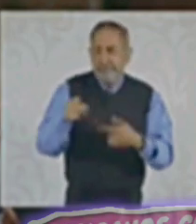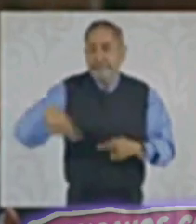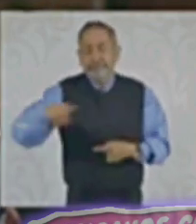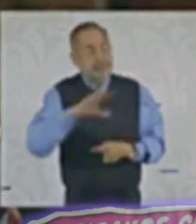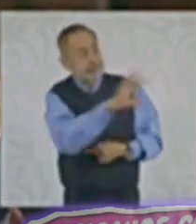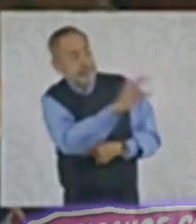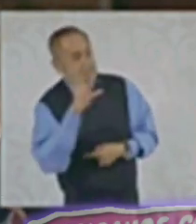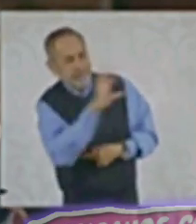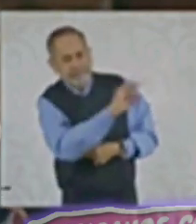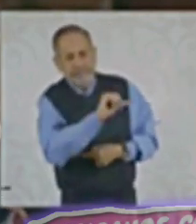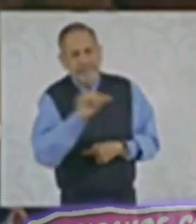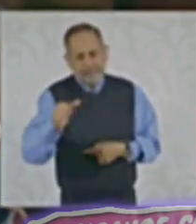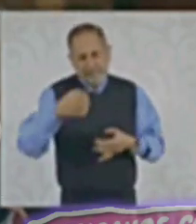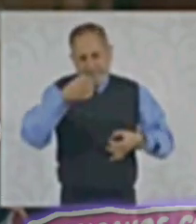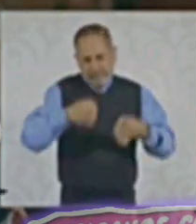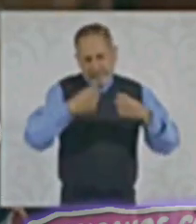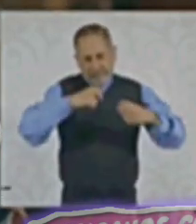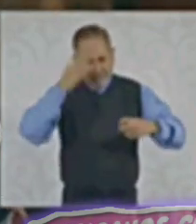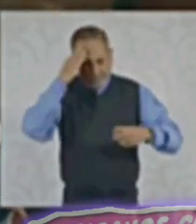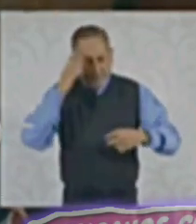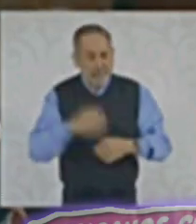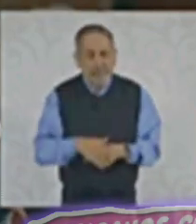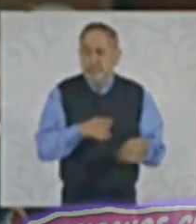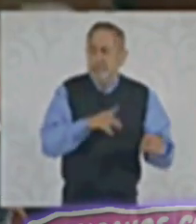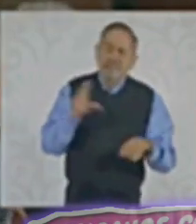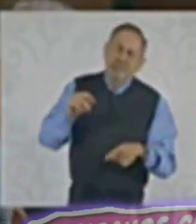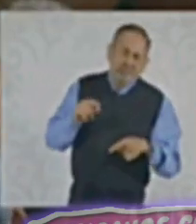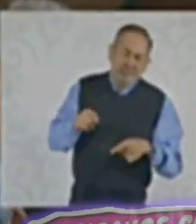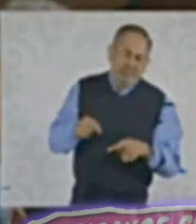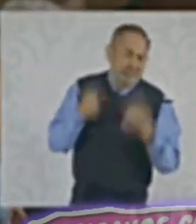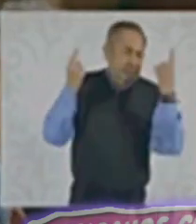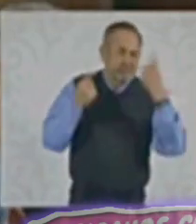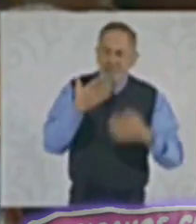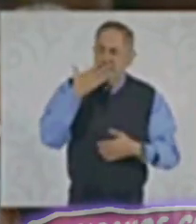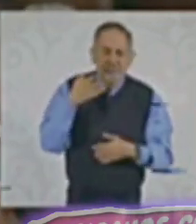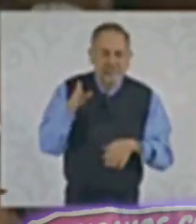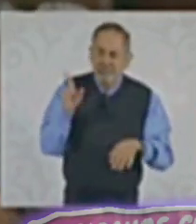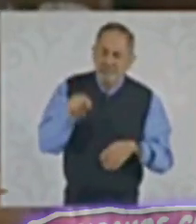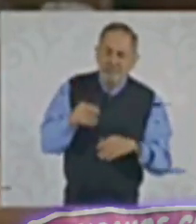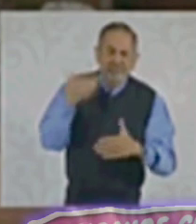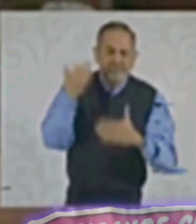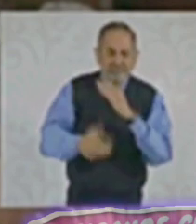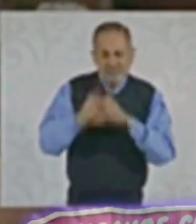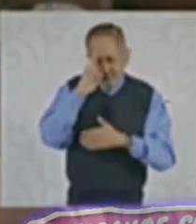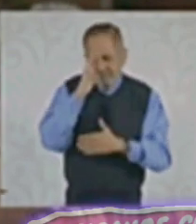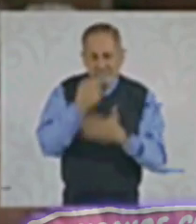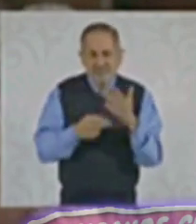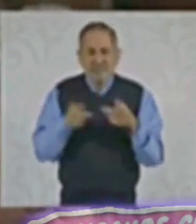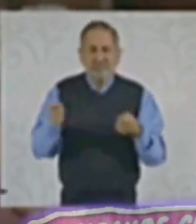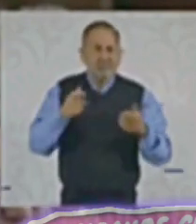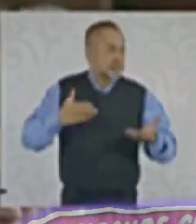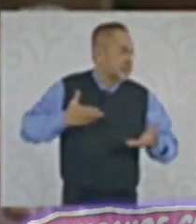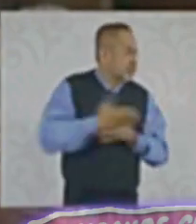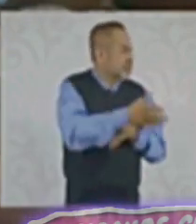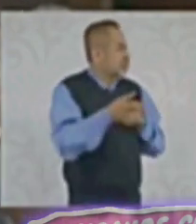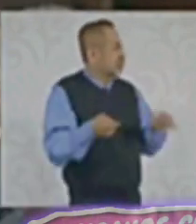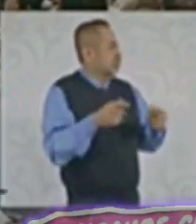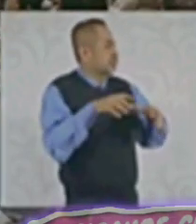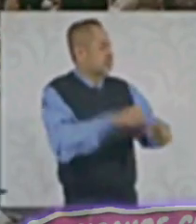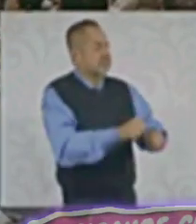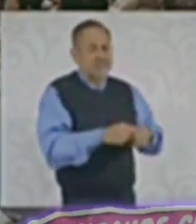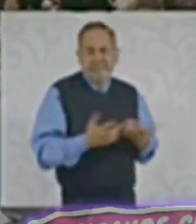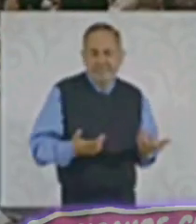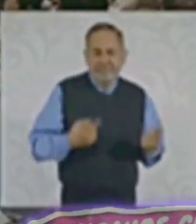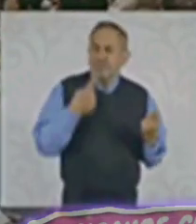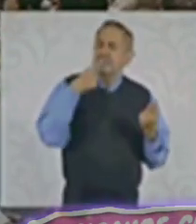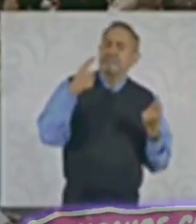magistrados y ministros. Dijeron que esto es una clara ruptura del Estado de Derecho, una violación a la división de poderes y también las